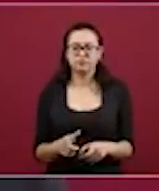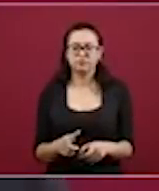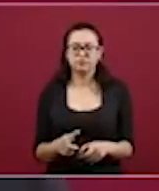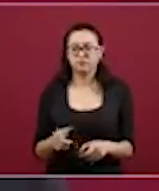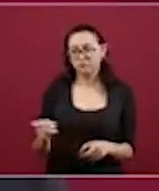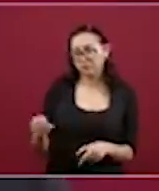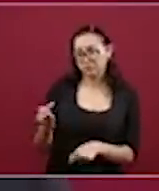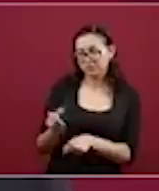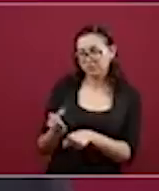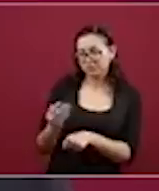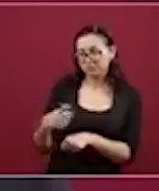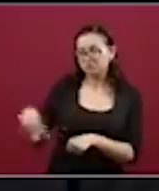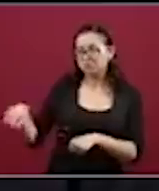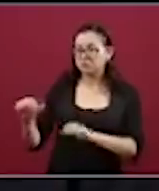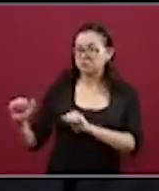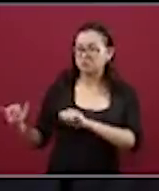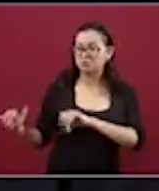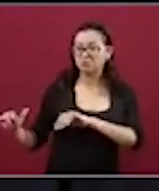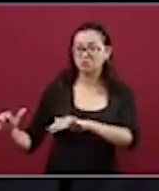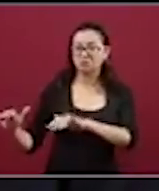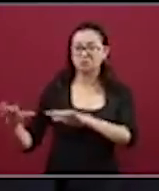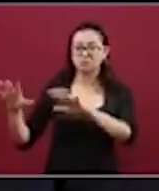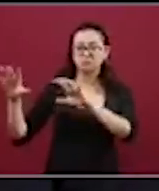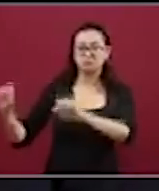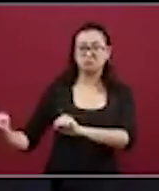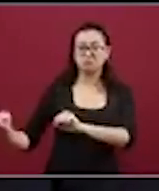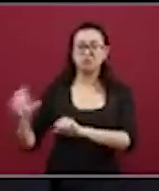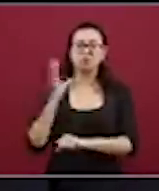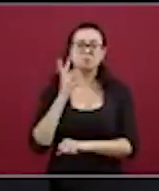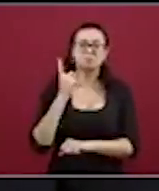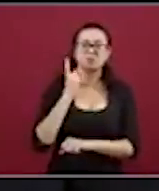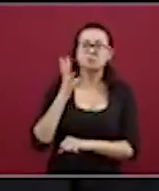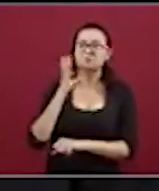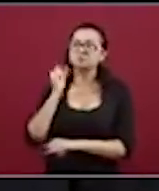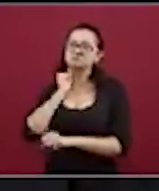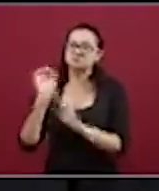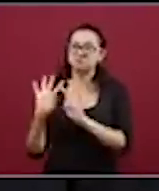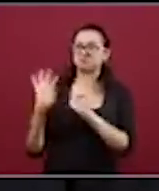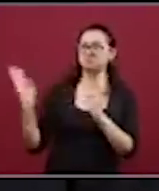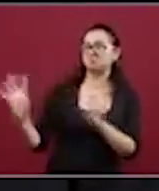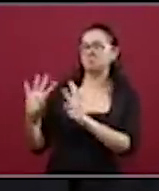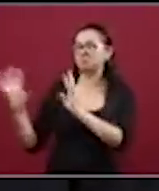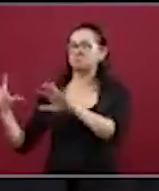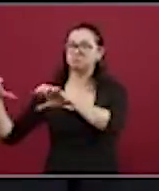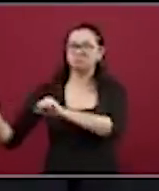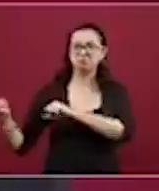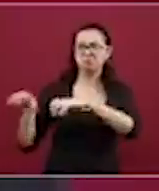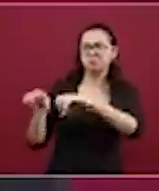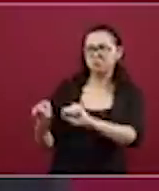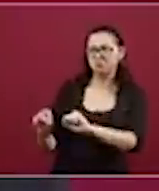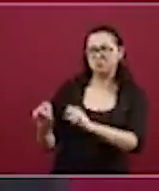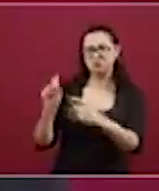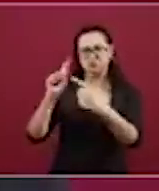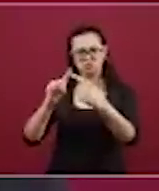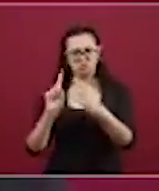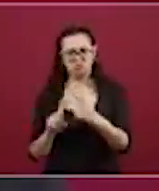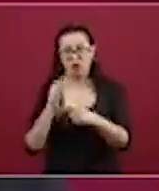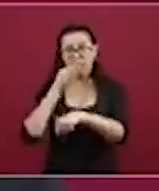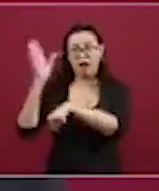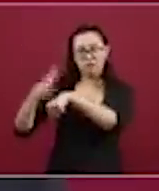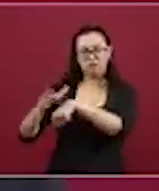tomando las instalaciones en el Congreso, dos cosas. Primero, que estamos abiertos al